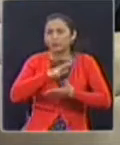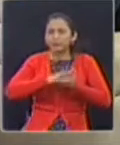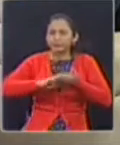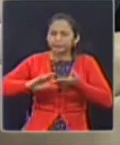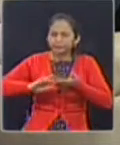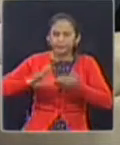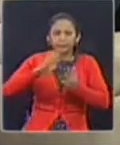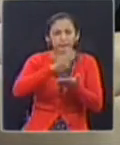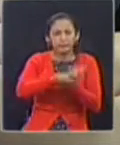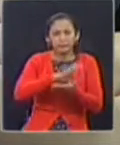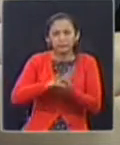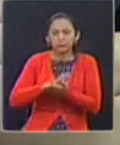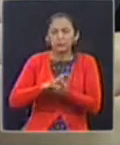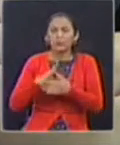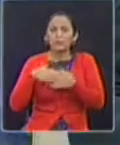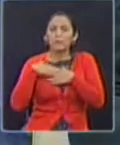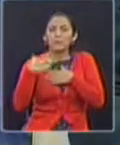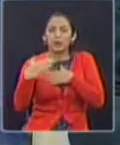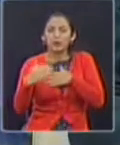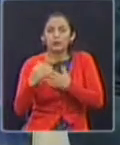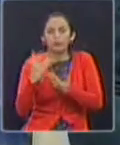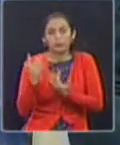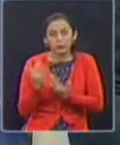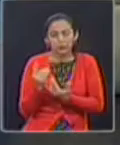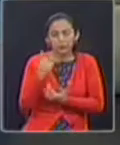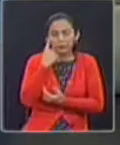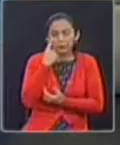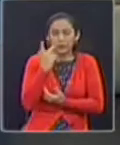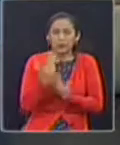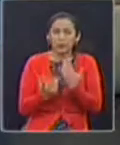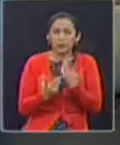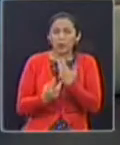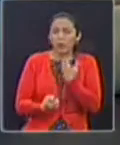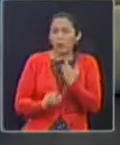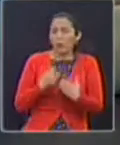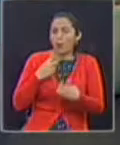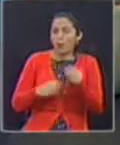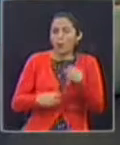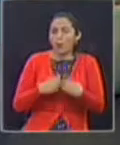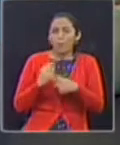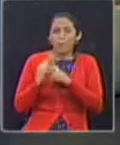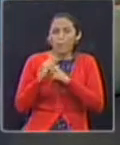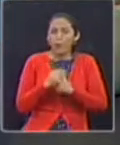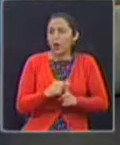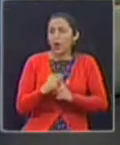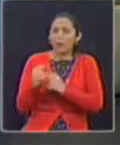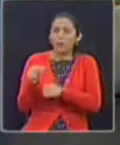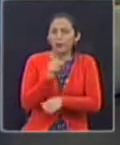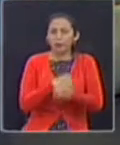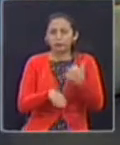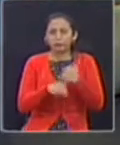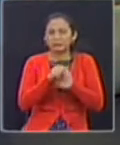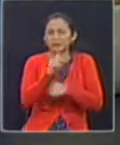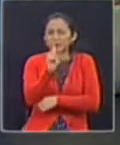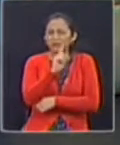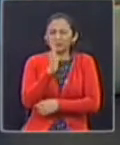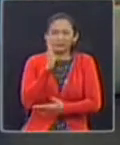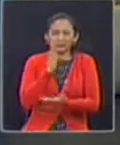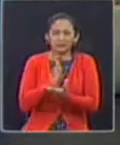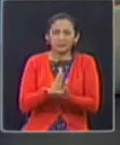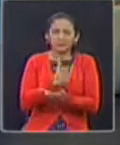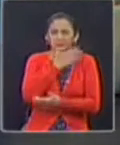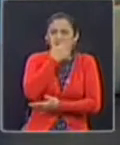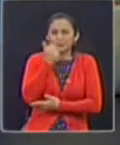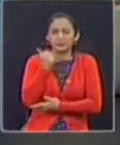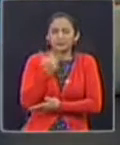lo mejor para el Ecuador que cese la violencia, que cesen los epítetos duros, y que tengamos en cuenta que